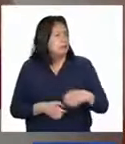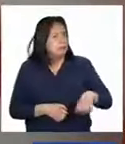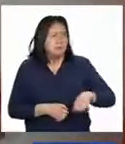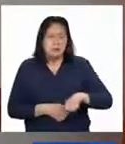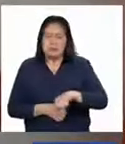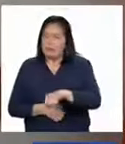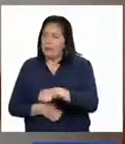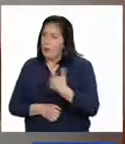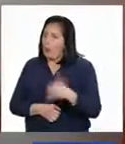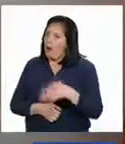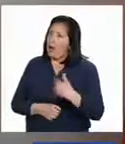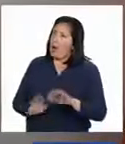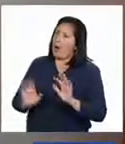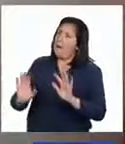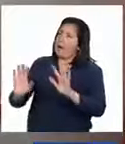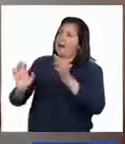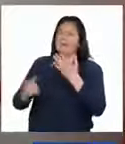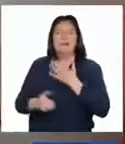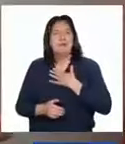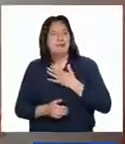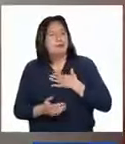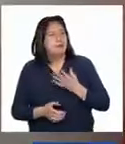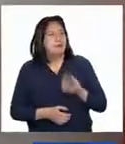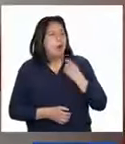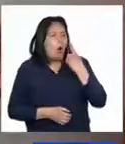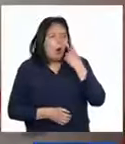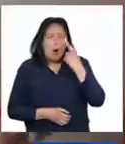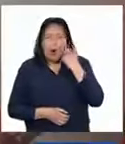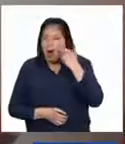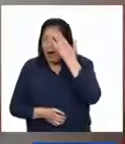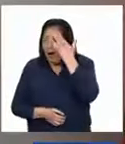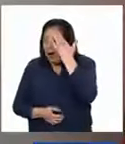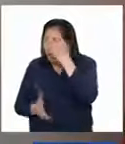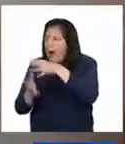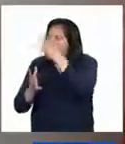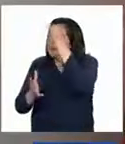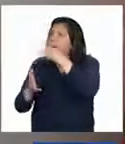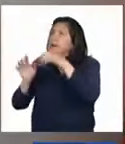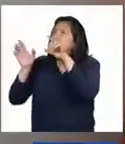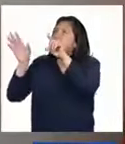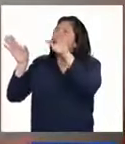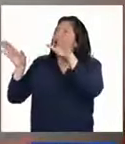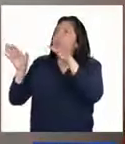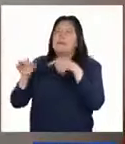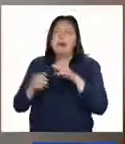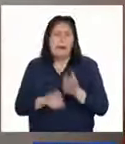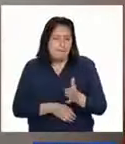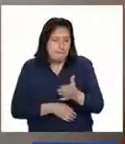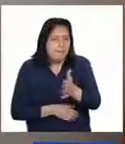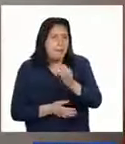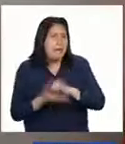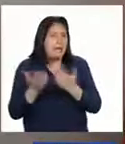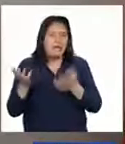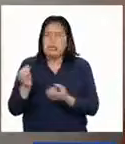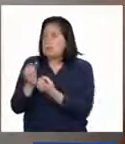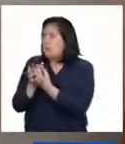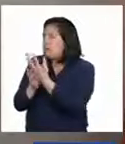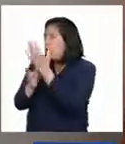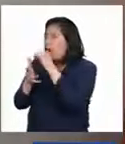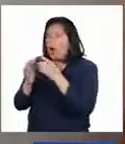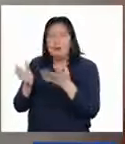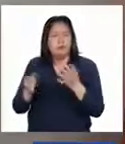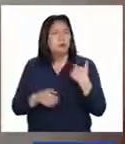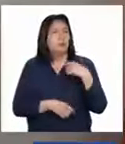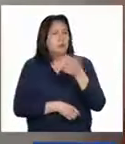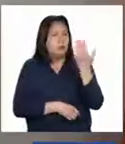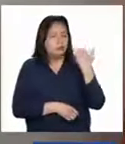paseos eran mágicos porque conocíamos aves, peces, hongos, flores. En